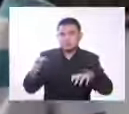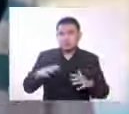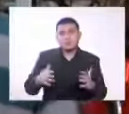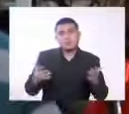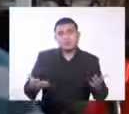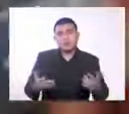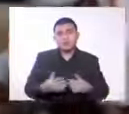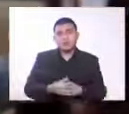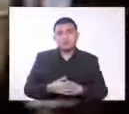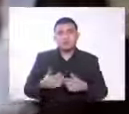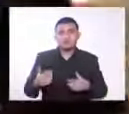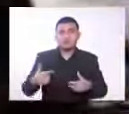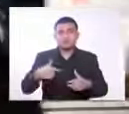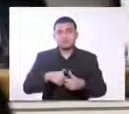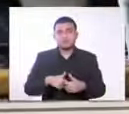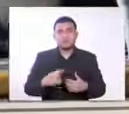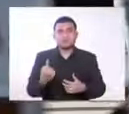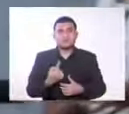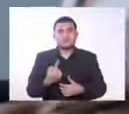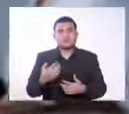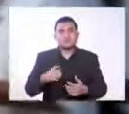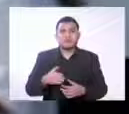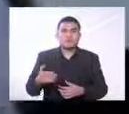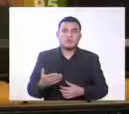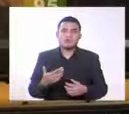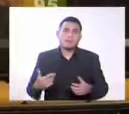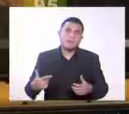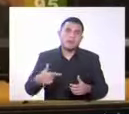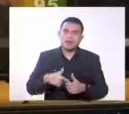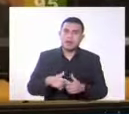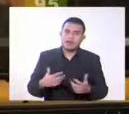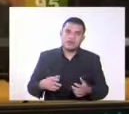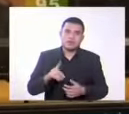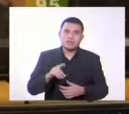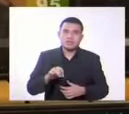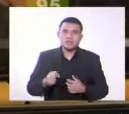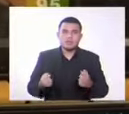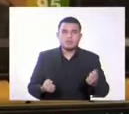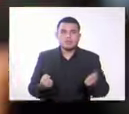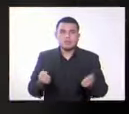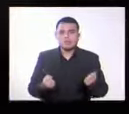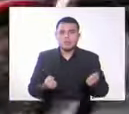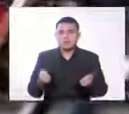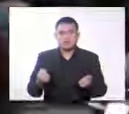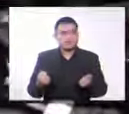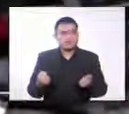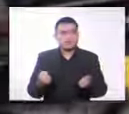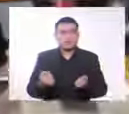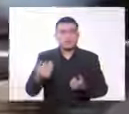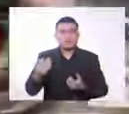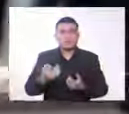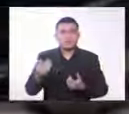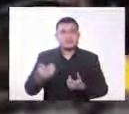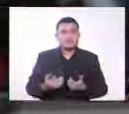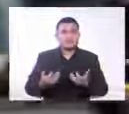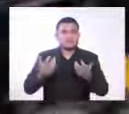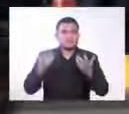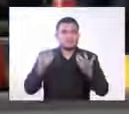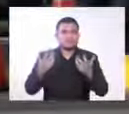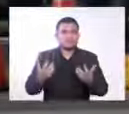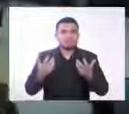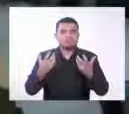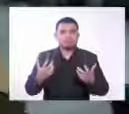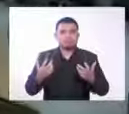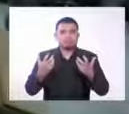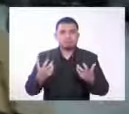combustibles fósiles no se utilizan solamente para obtener gasolina y diésel para los vehículos. Se necesitan gigantescas cantidades de